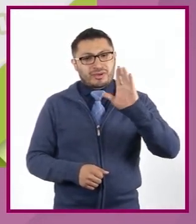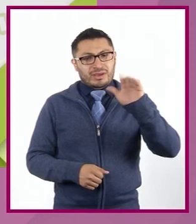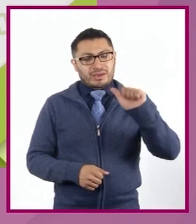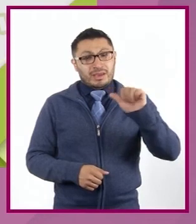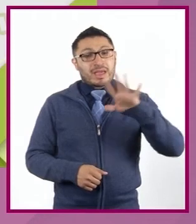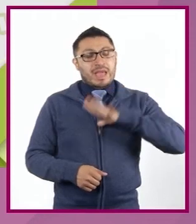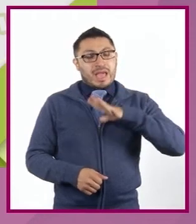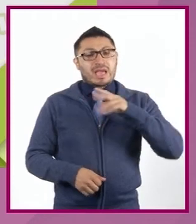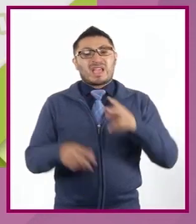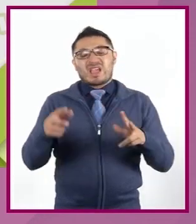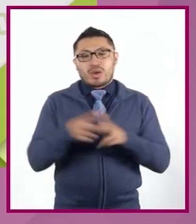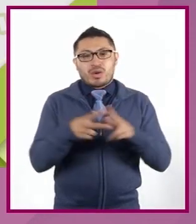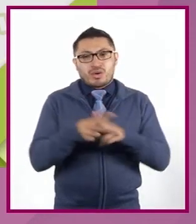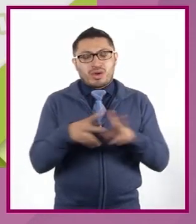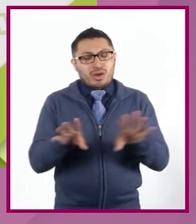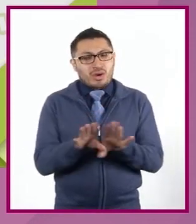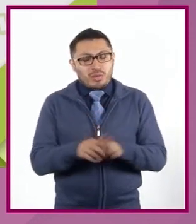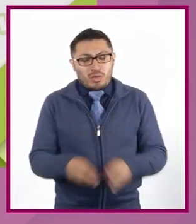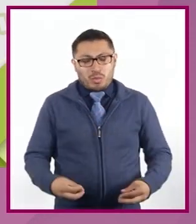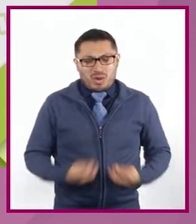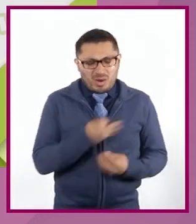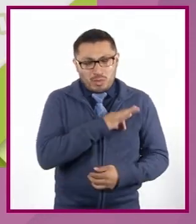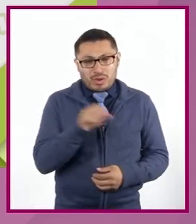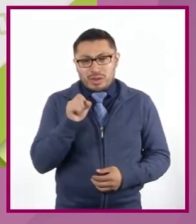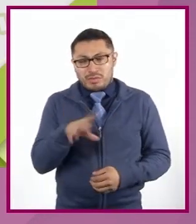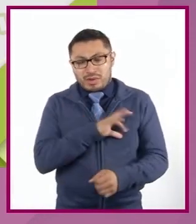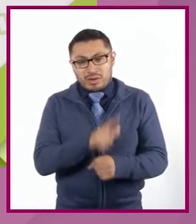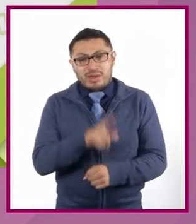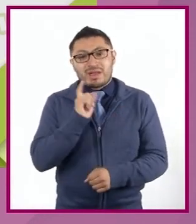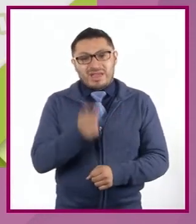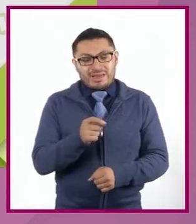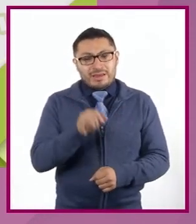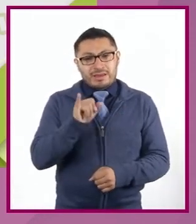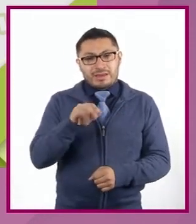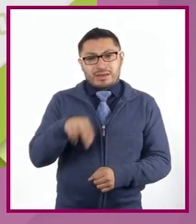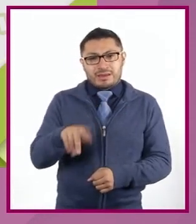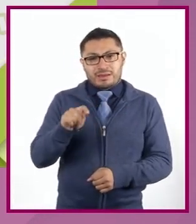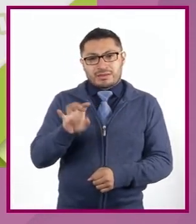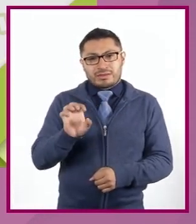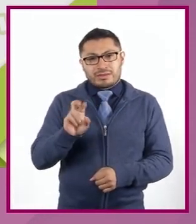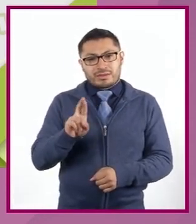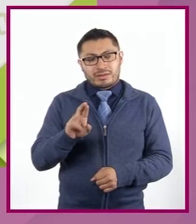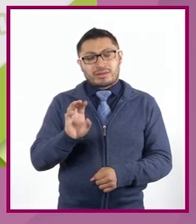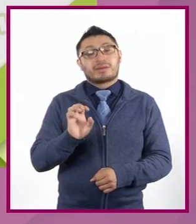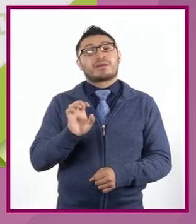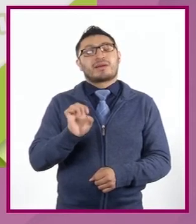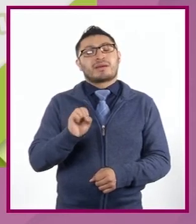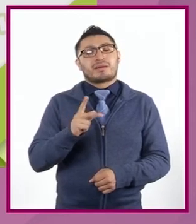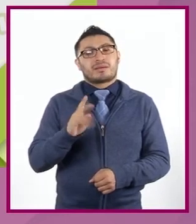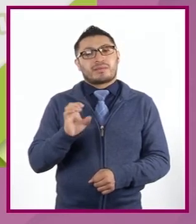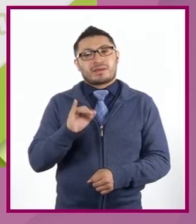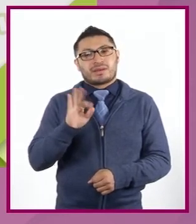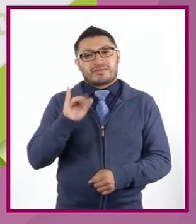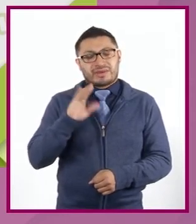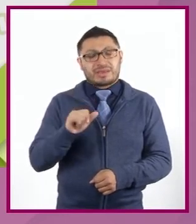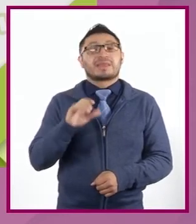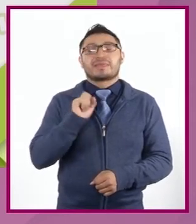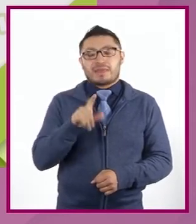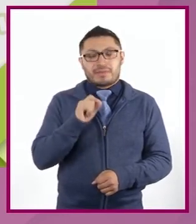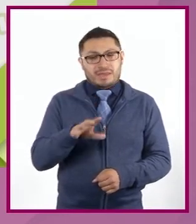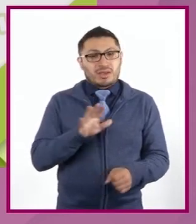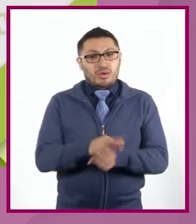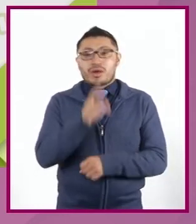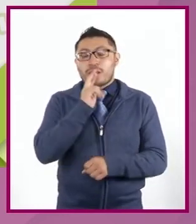de distintas especies, es decir, competencia interespecífica. ¿Cuál es el resultado de la